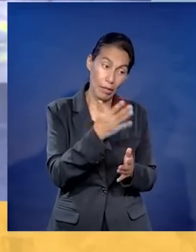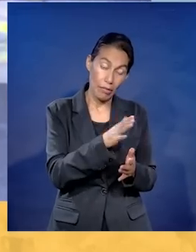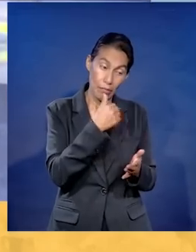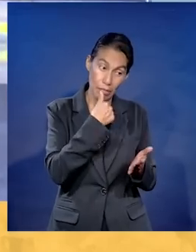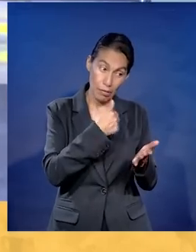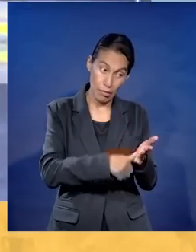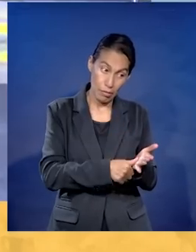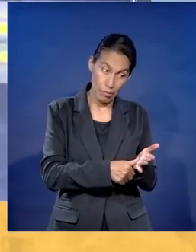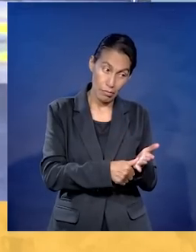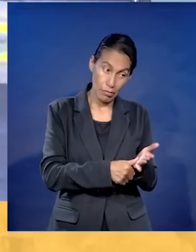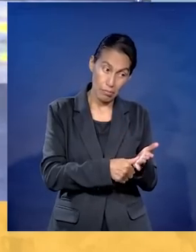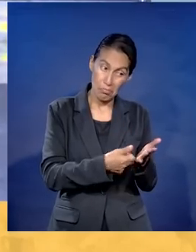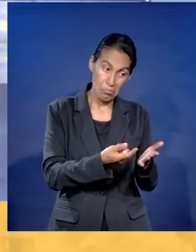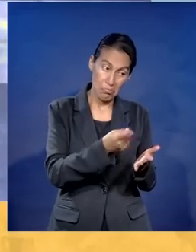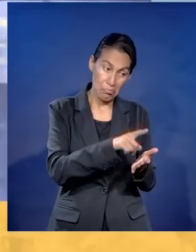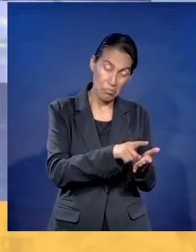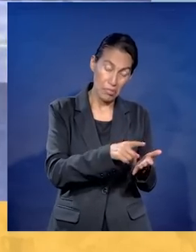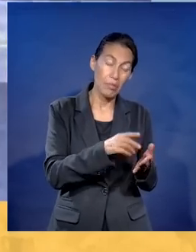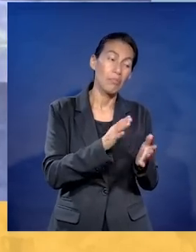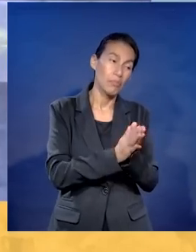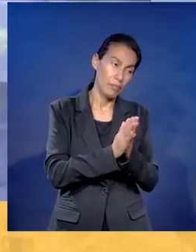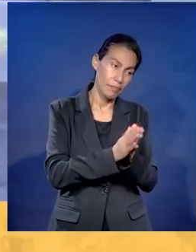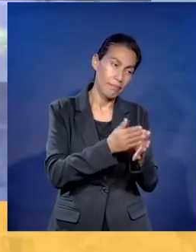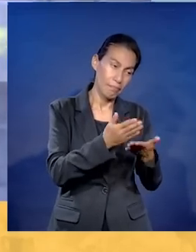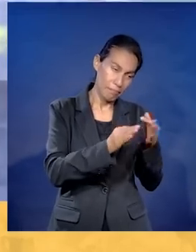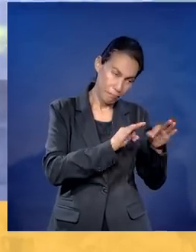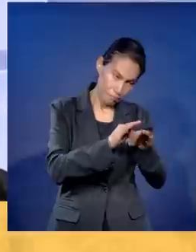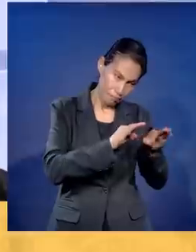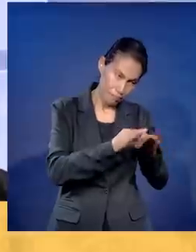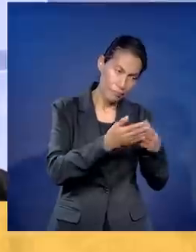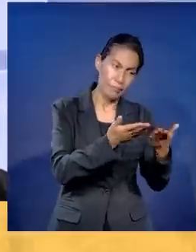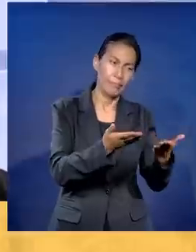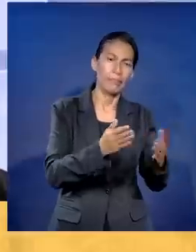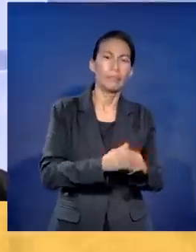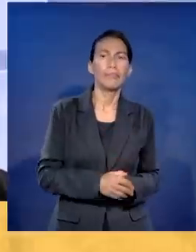que tiene diez cartas que no me ha enviado por favor sirvan eso